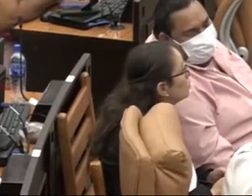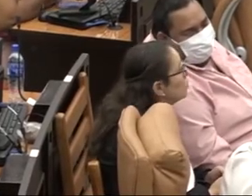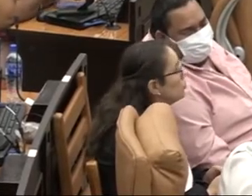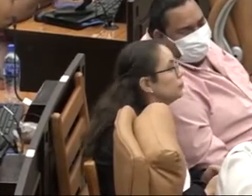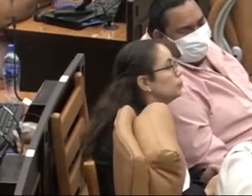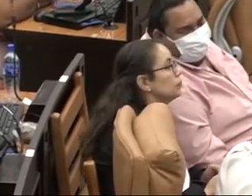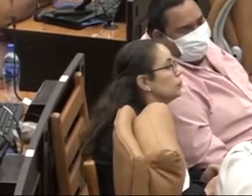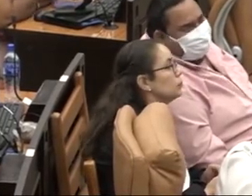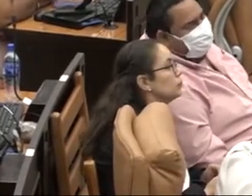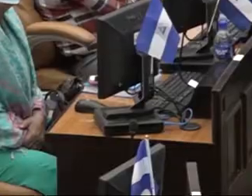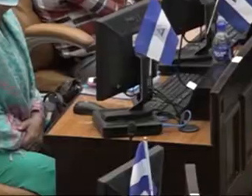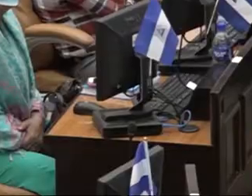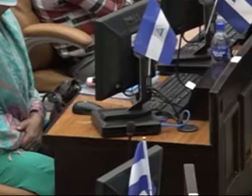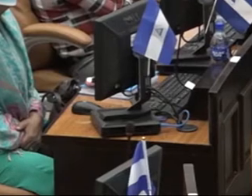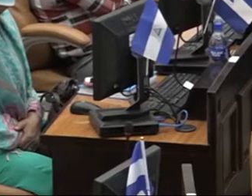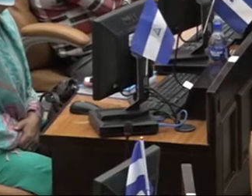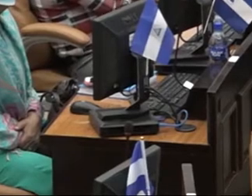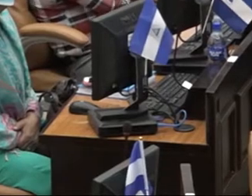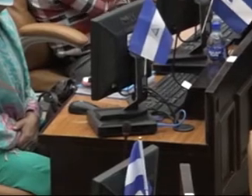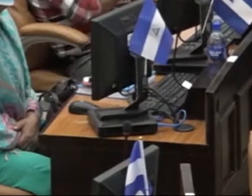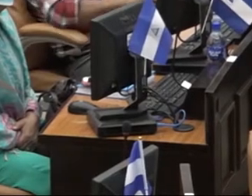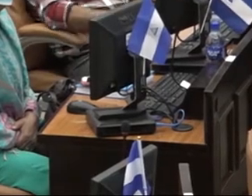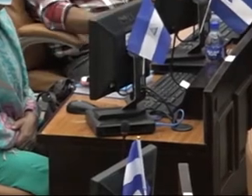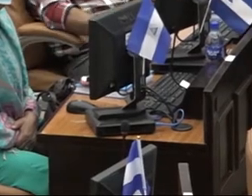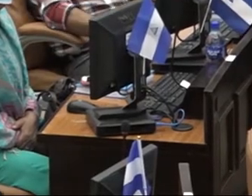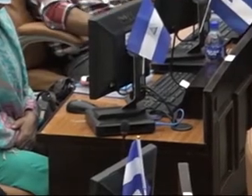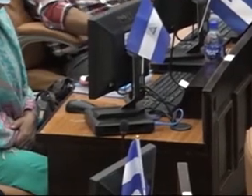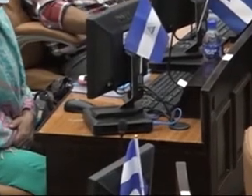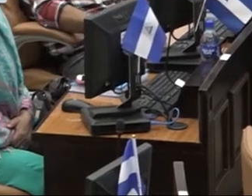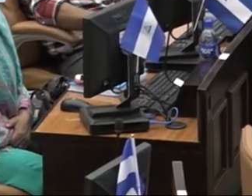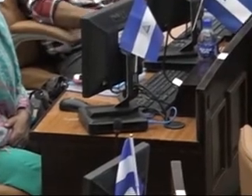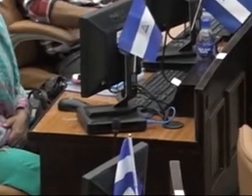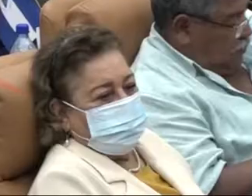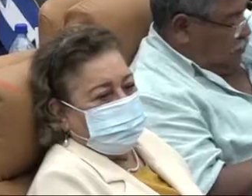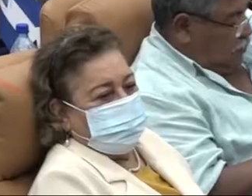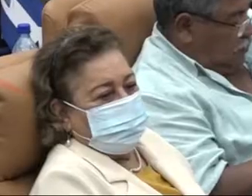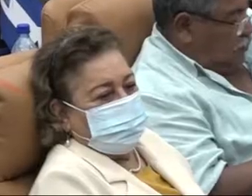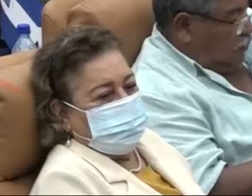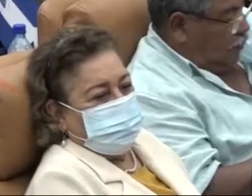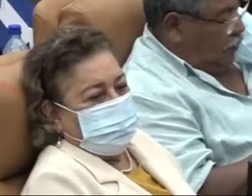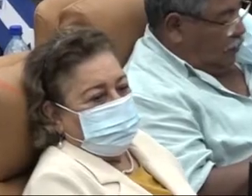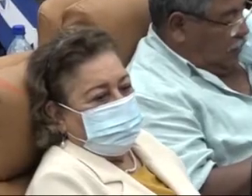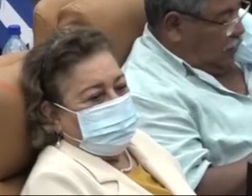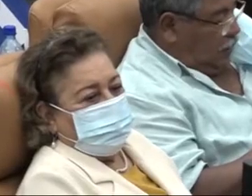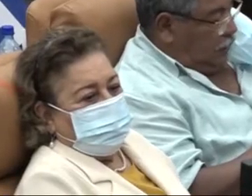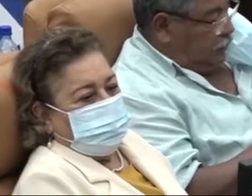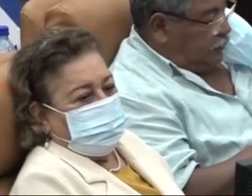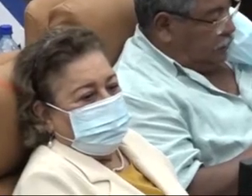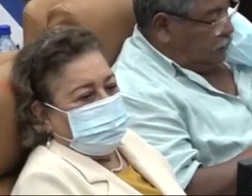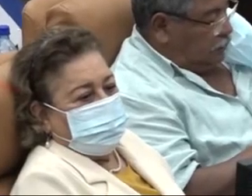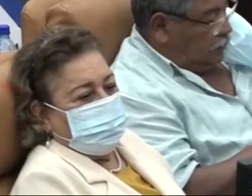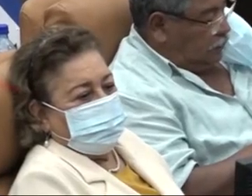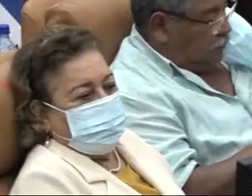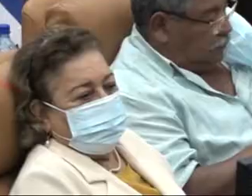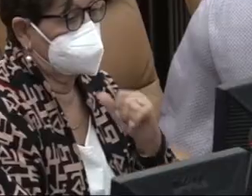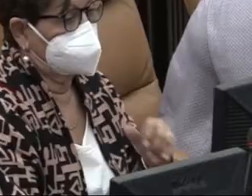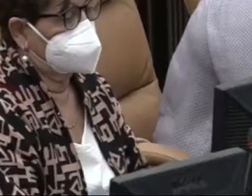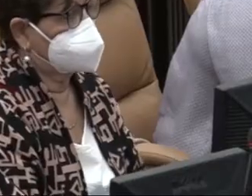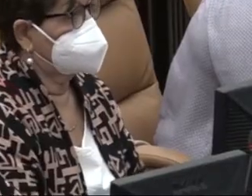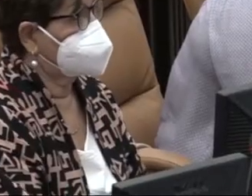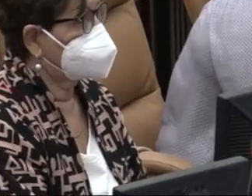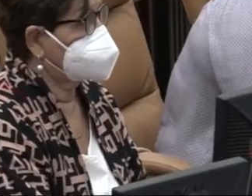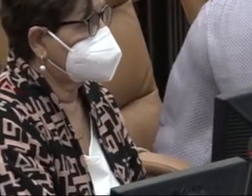y que es el Grupo de Acción Financiera Internacional, de lo cual nosotros como somos país miembro.